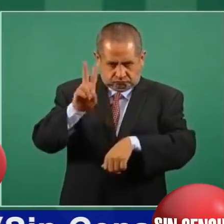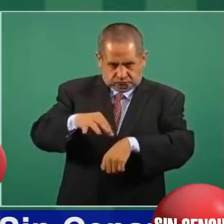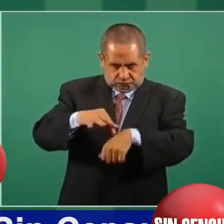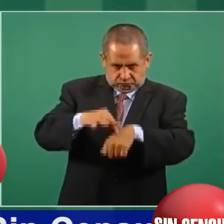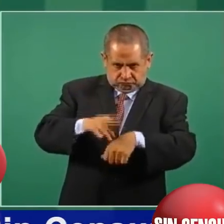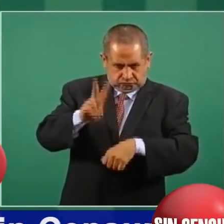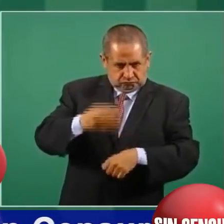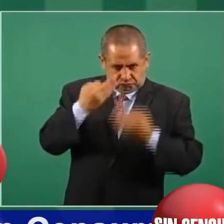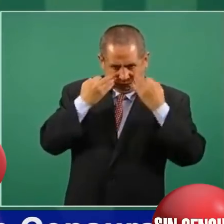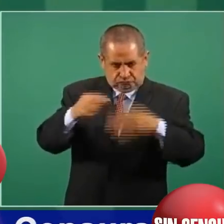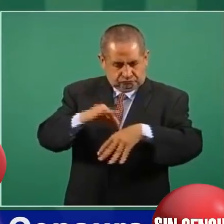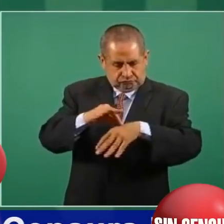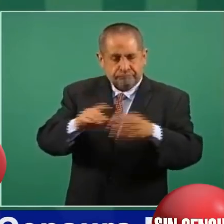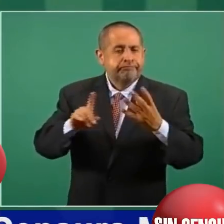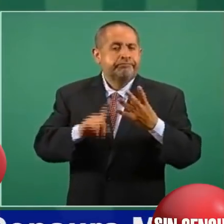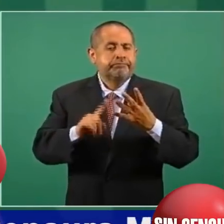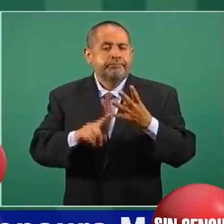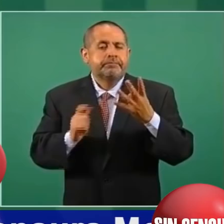es realidad,